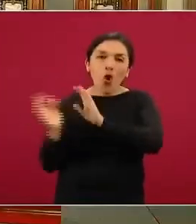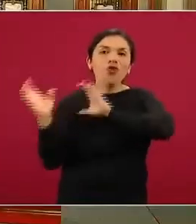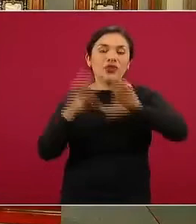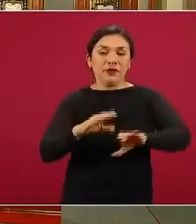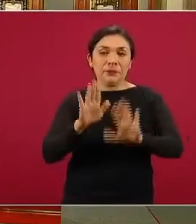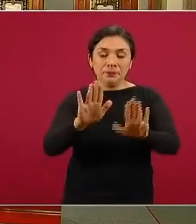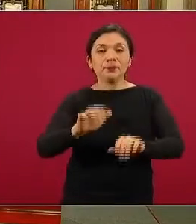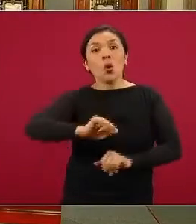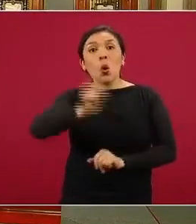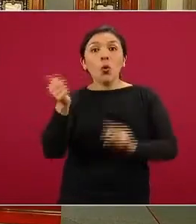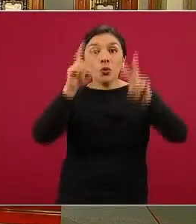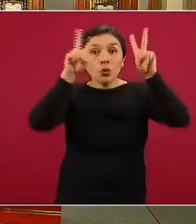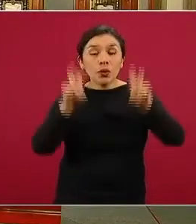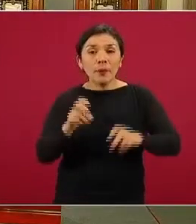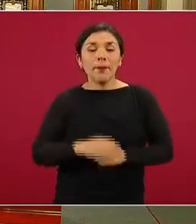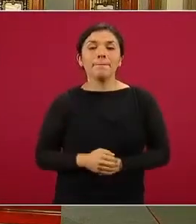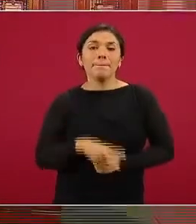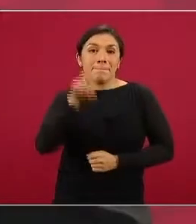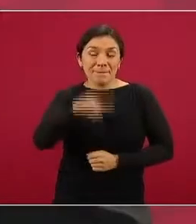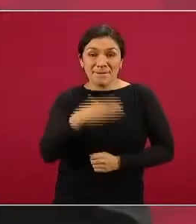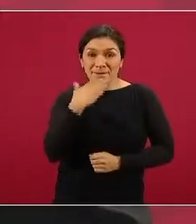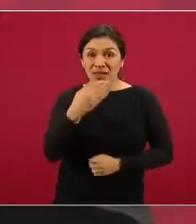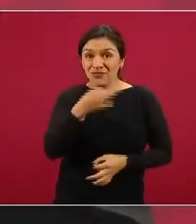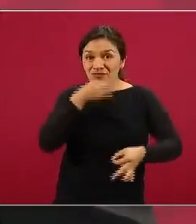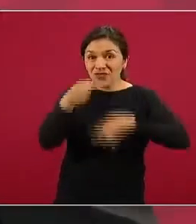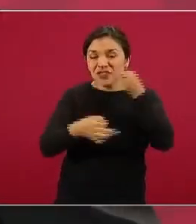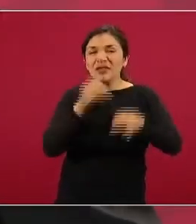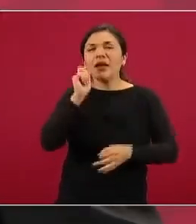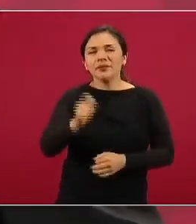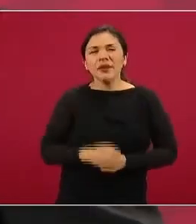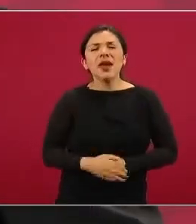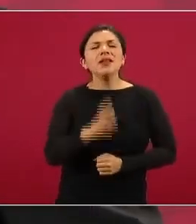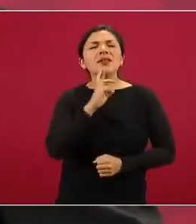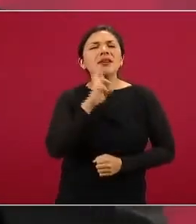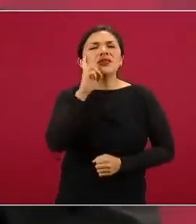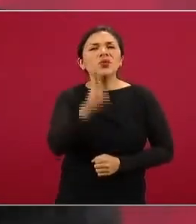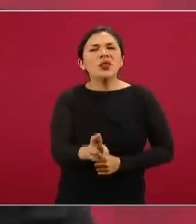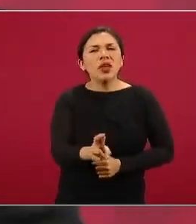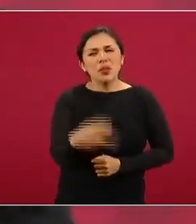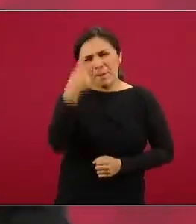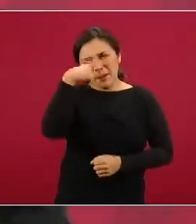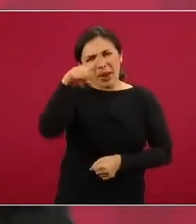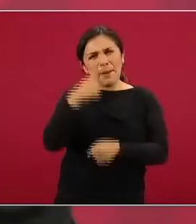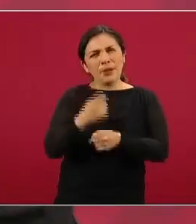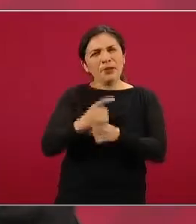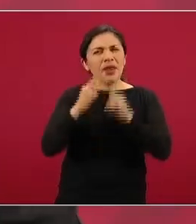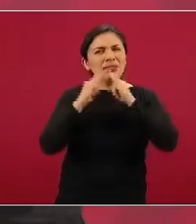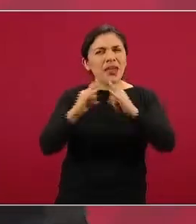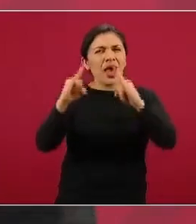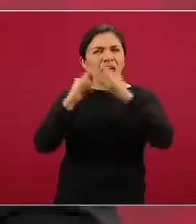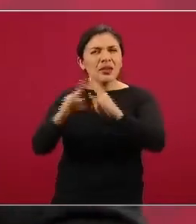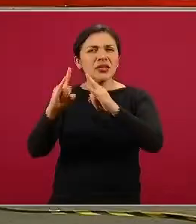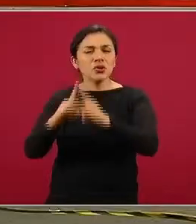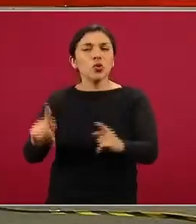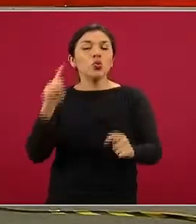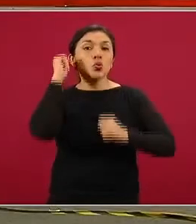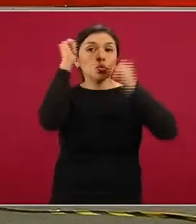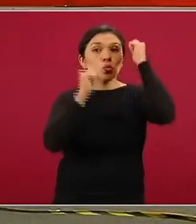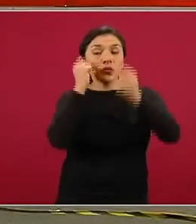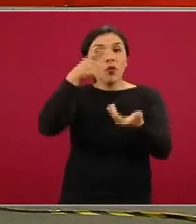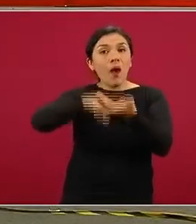Cambiando de tema, una muy grata noticia fue los resultados del primer tianguis turístico